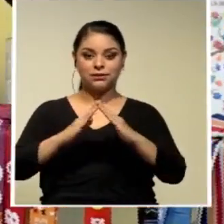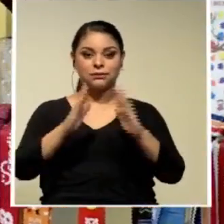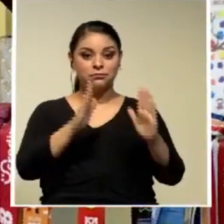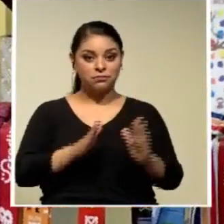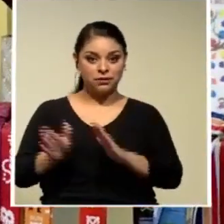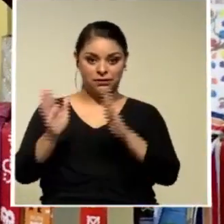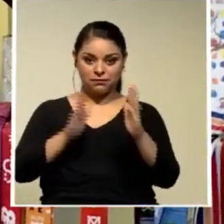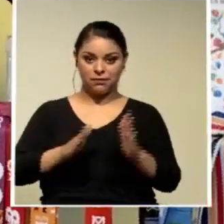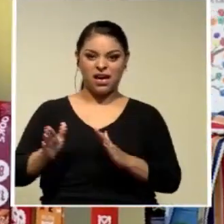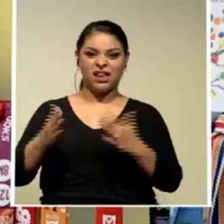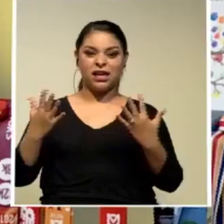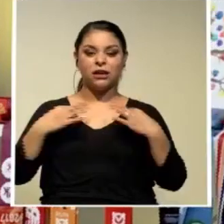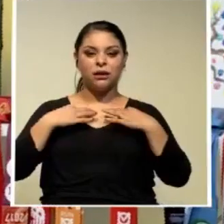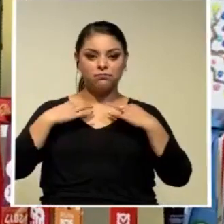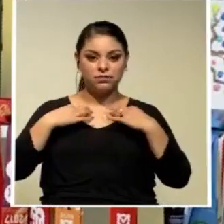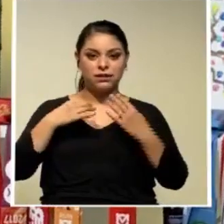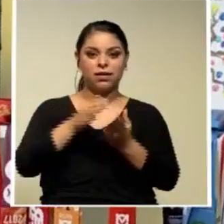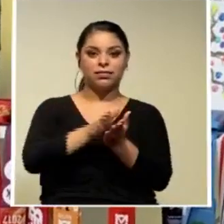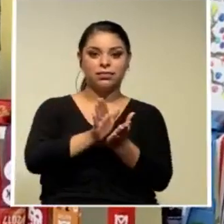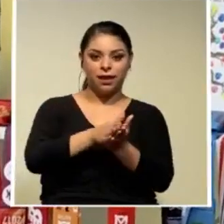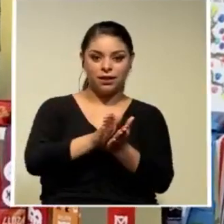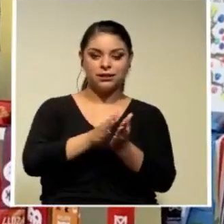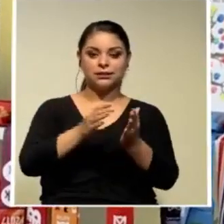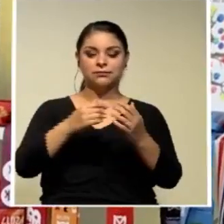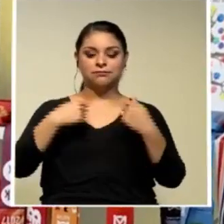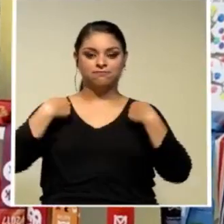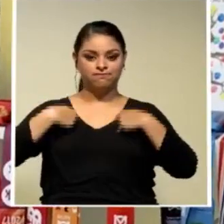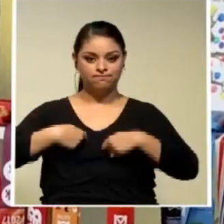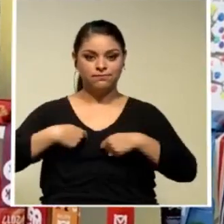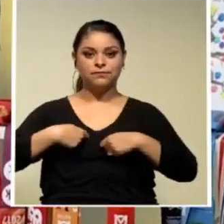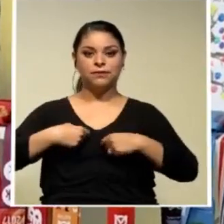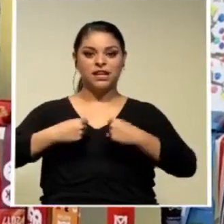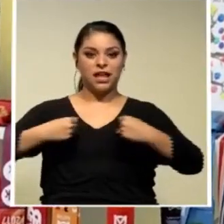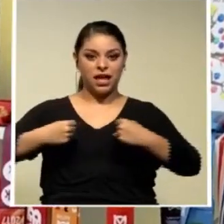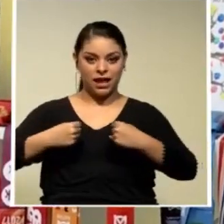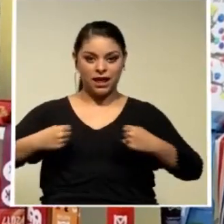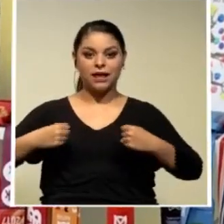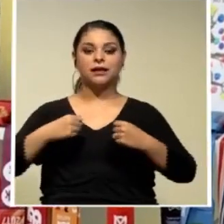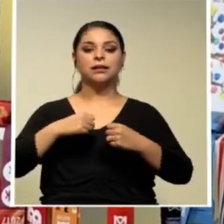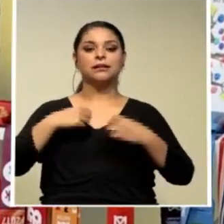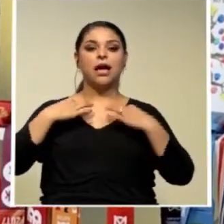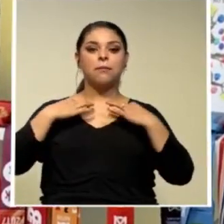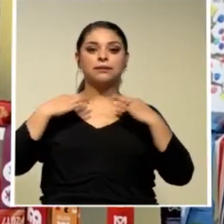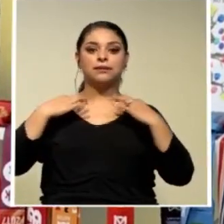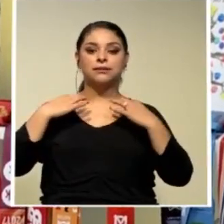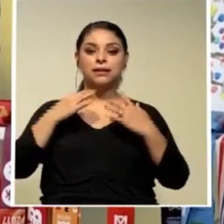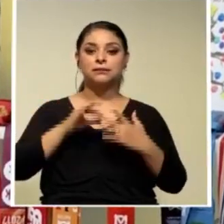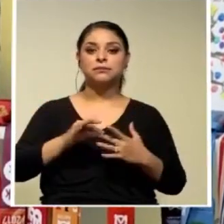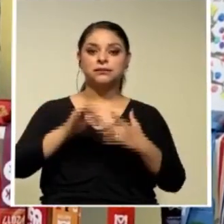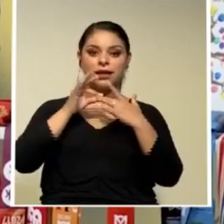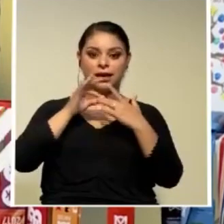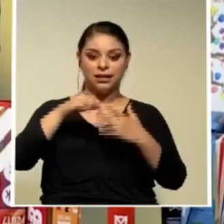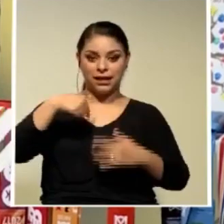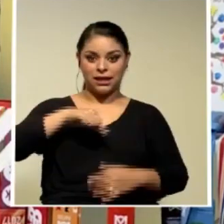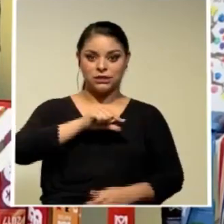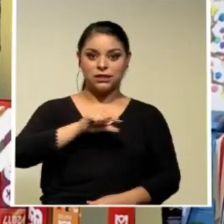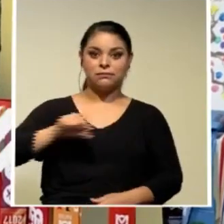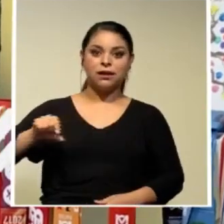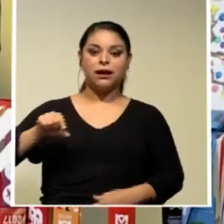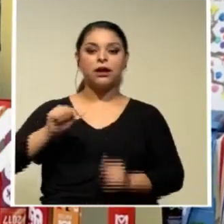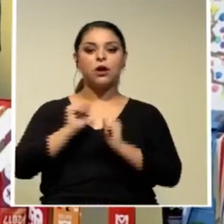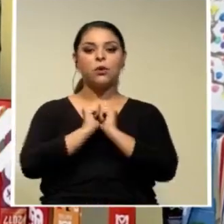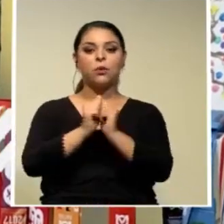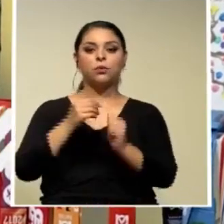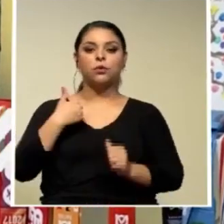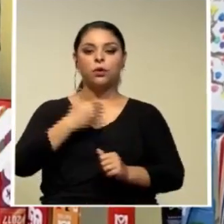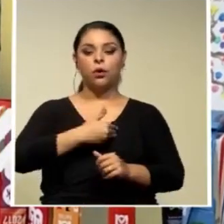poniéndose sus tenis, su short o licra y su camiseta especial, ¿verdad? Que han estado durante estos días con nosotros en las Olimpiadas de